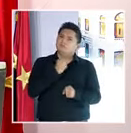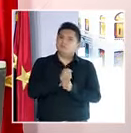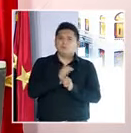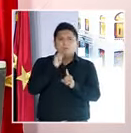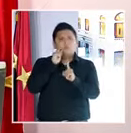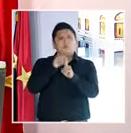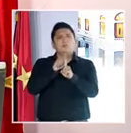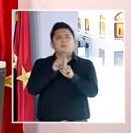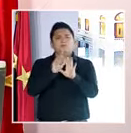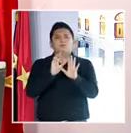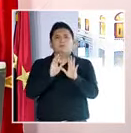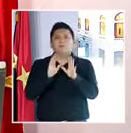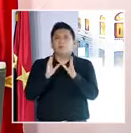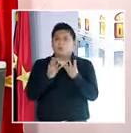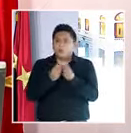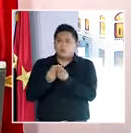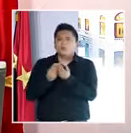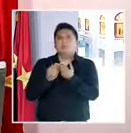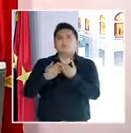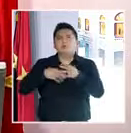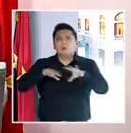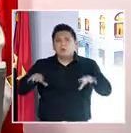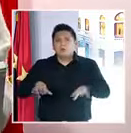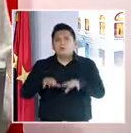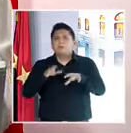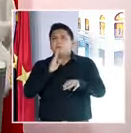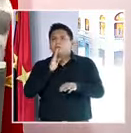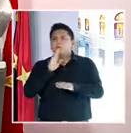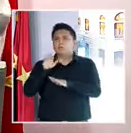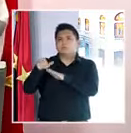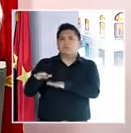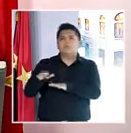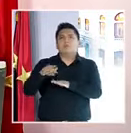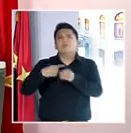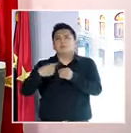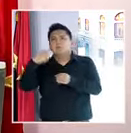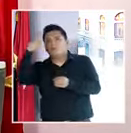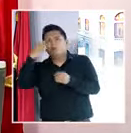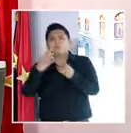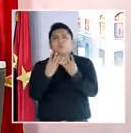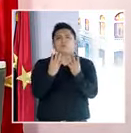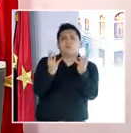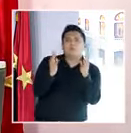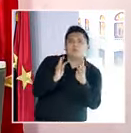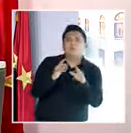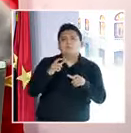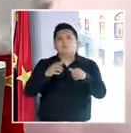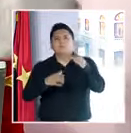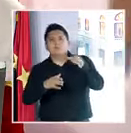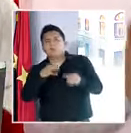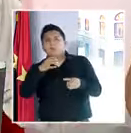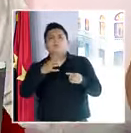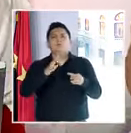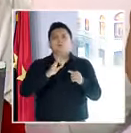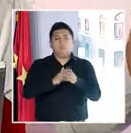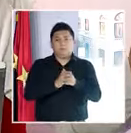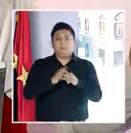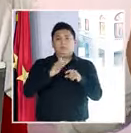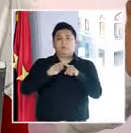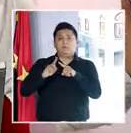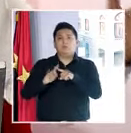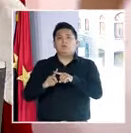estratégico es el concurso de los parlamentarios, de los congresistas, de los diputados, del gobierno